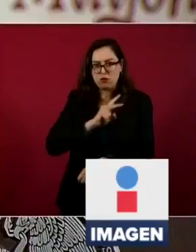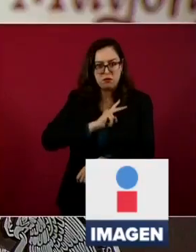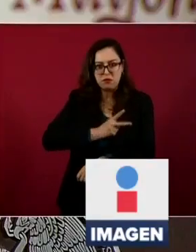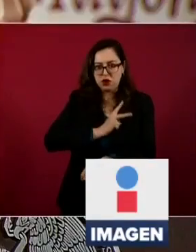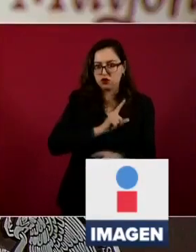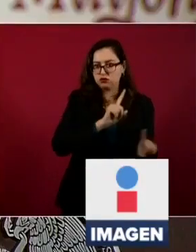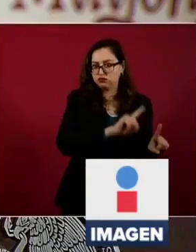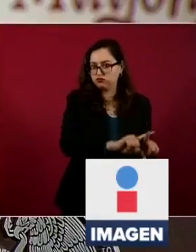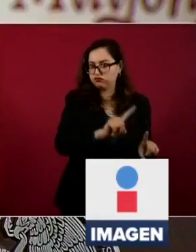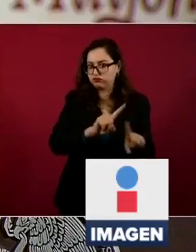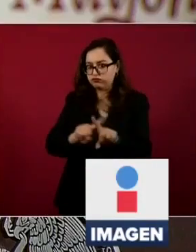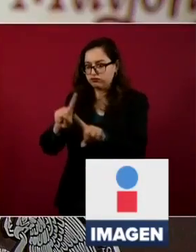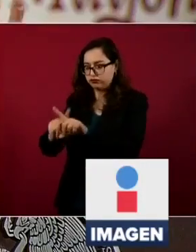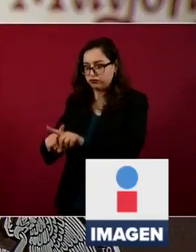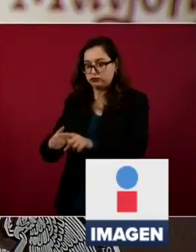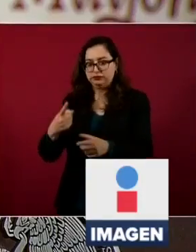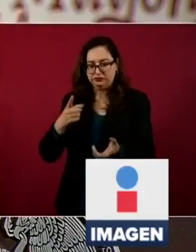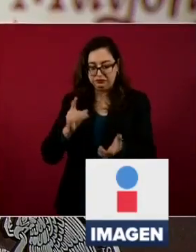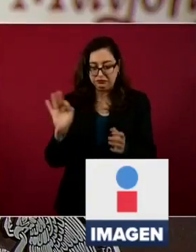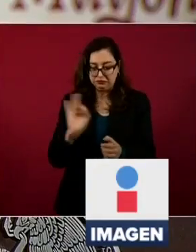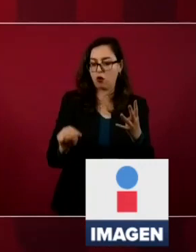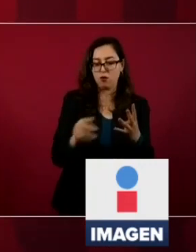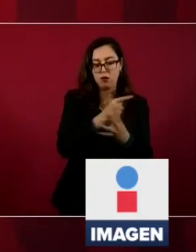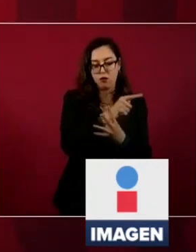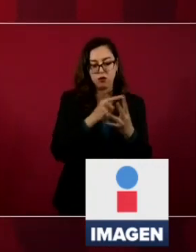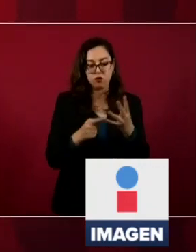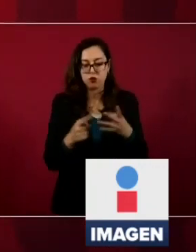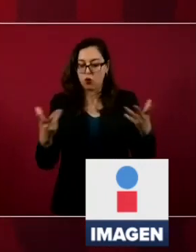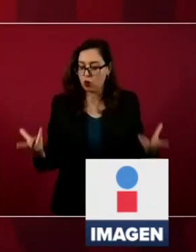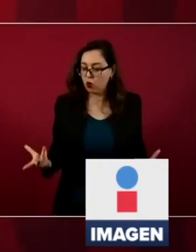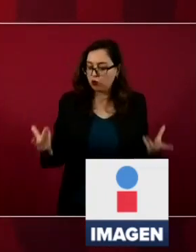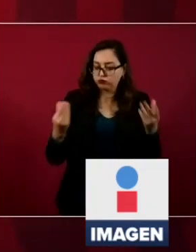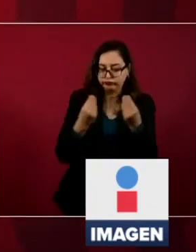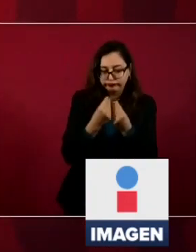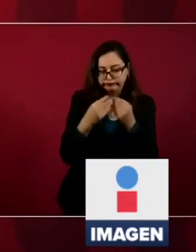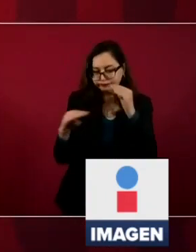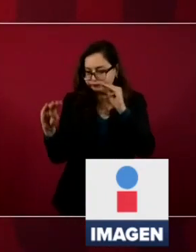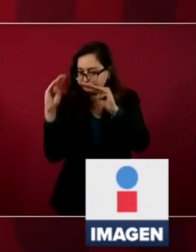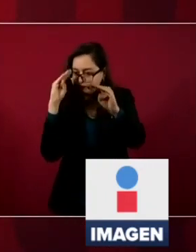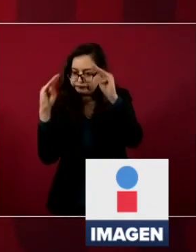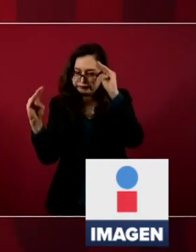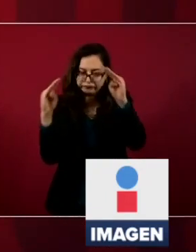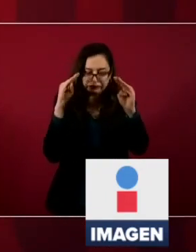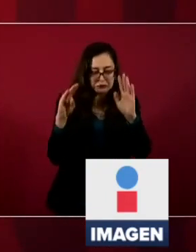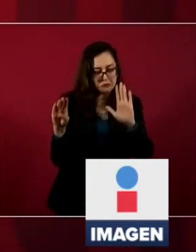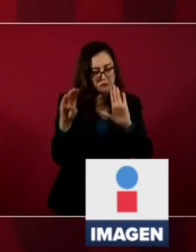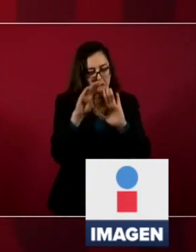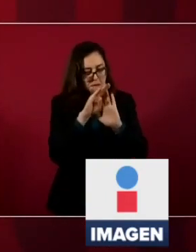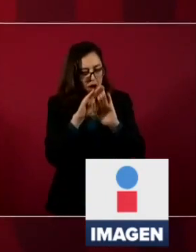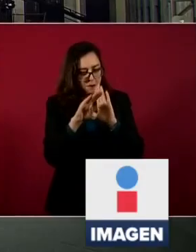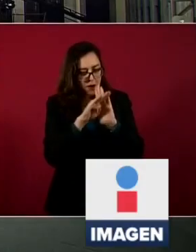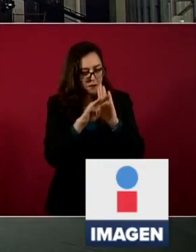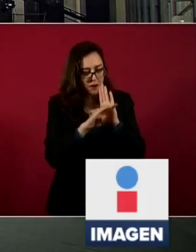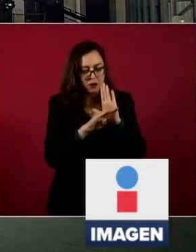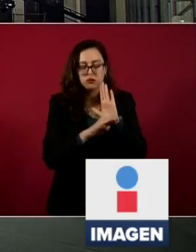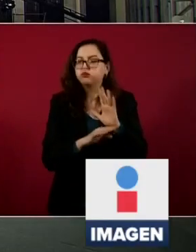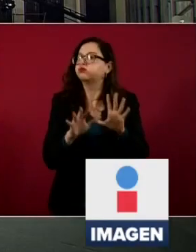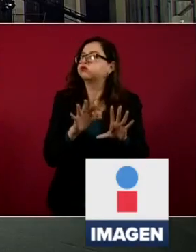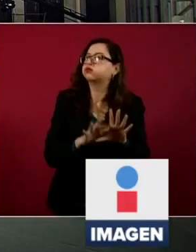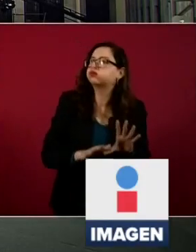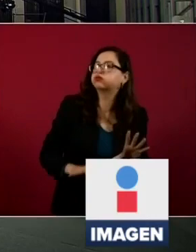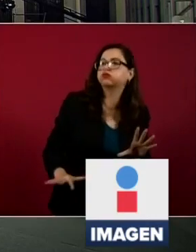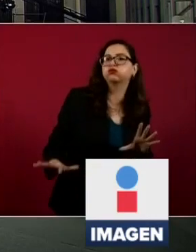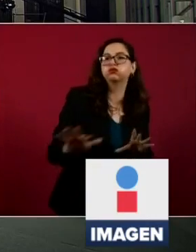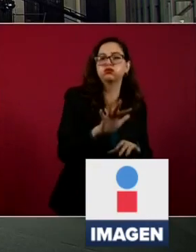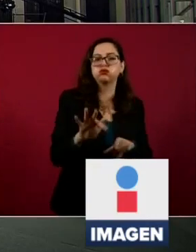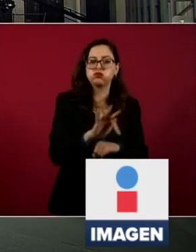México serán solo recomendaciones. Una serie de medidas de seguridad sanitaria en